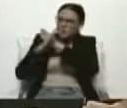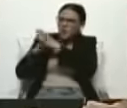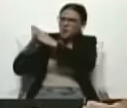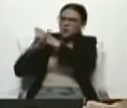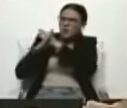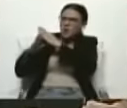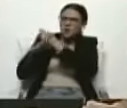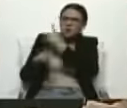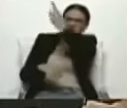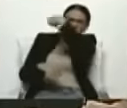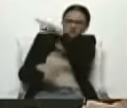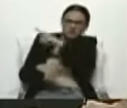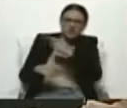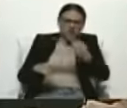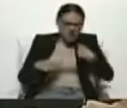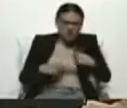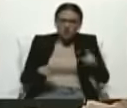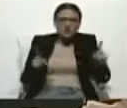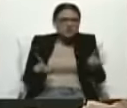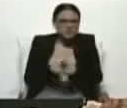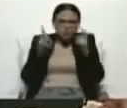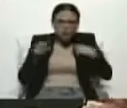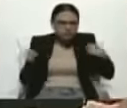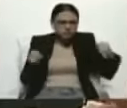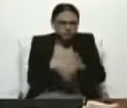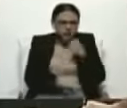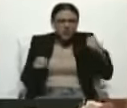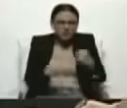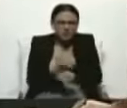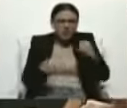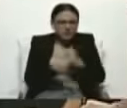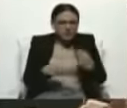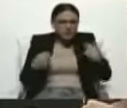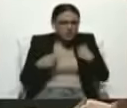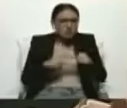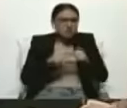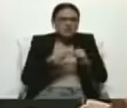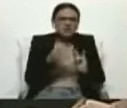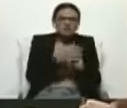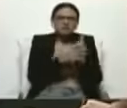hay dignidad en este pueblo. Por eso esta victoria tiene una épica.